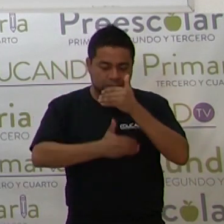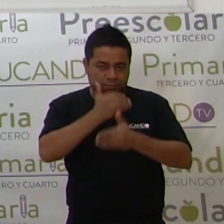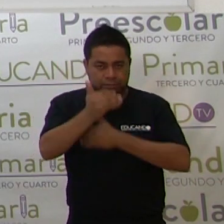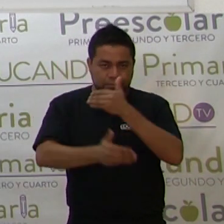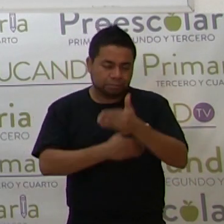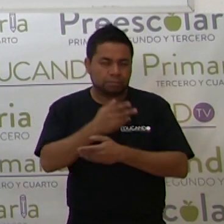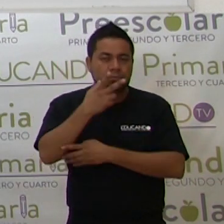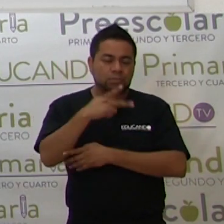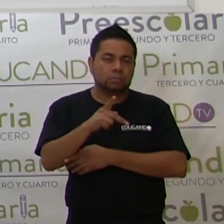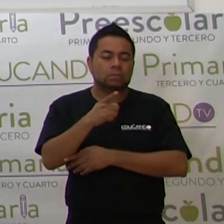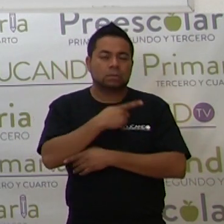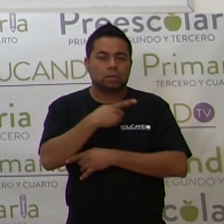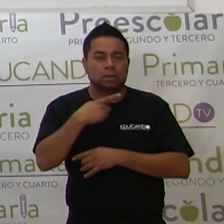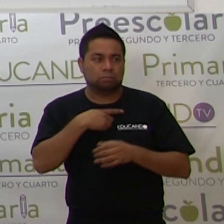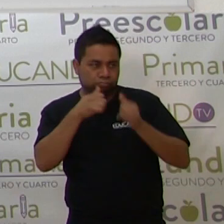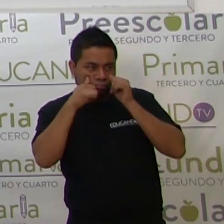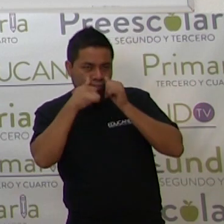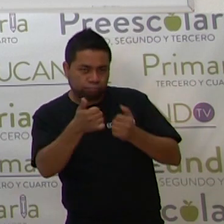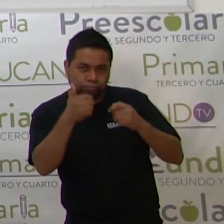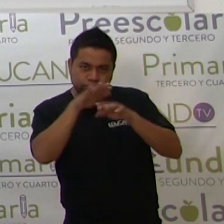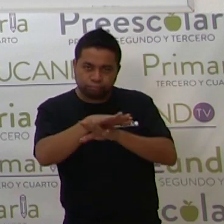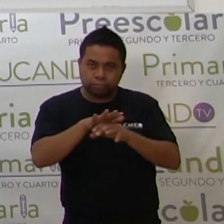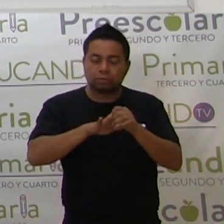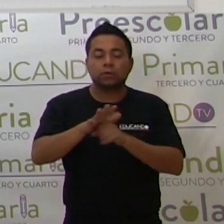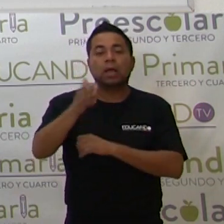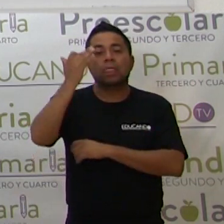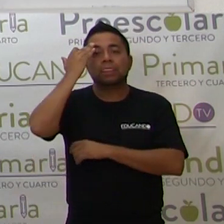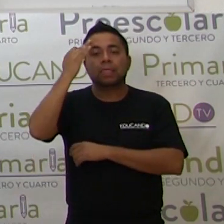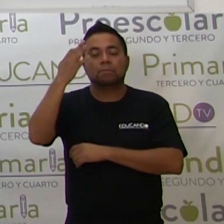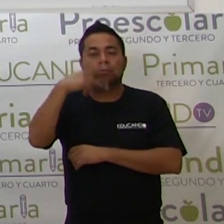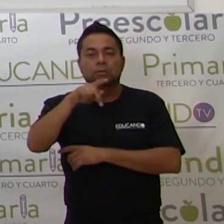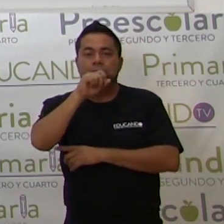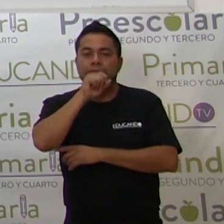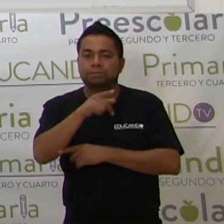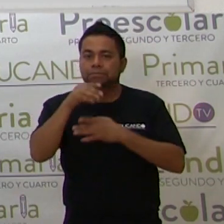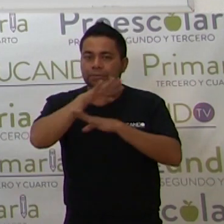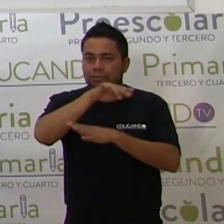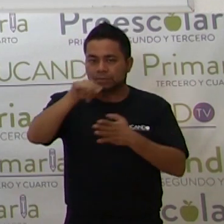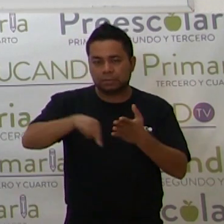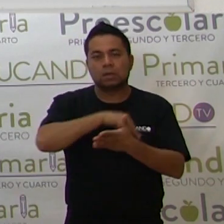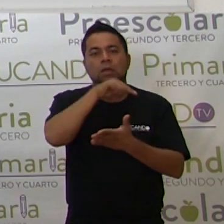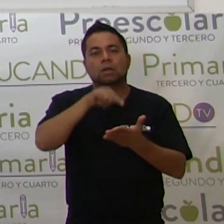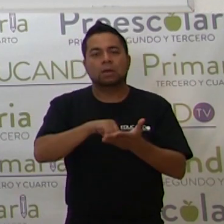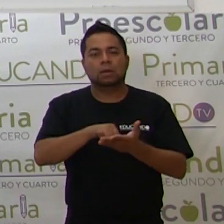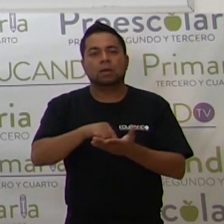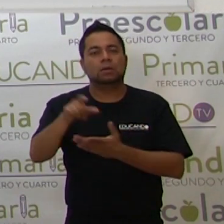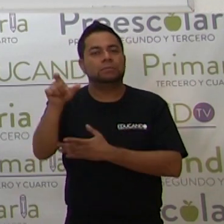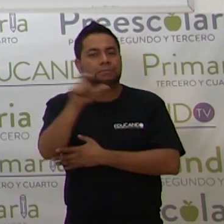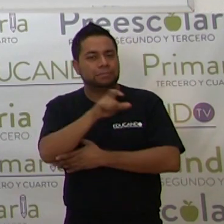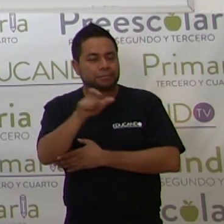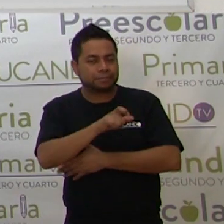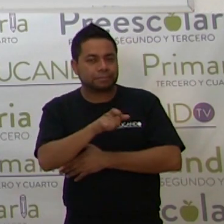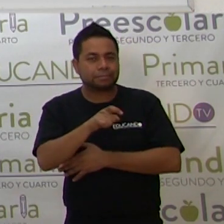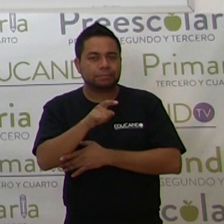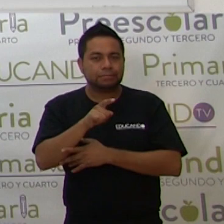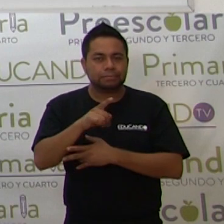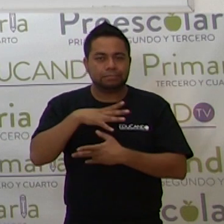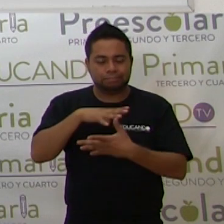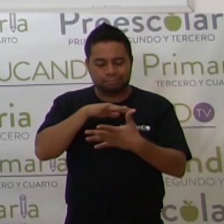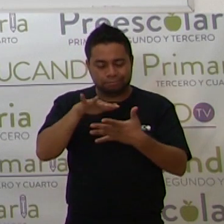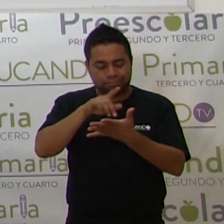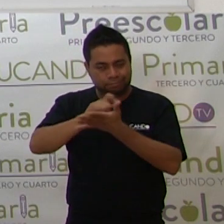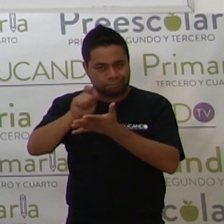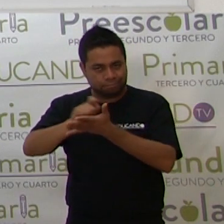pero teniendo la noción de tiempo, pero también la noción de lugar al momento de describir nuestra